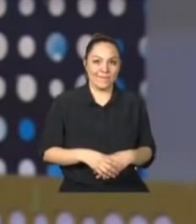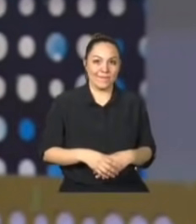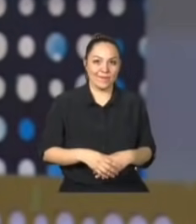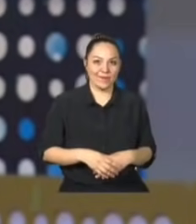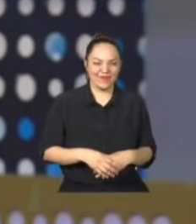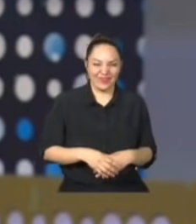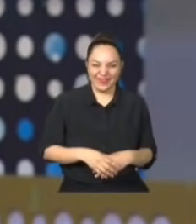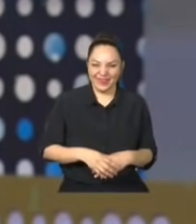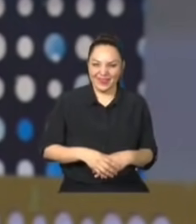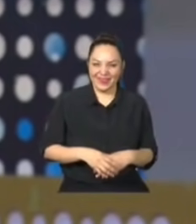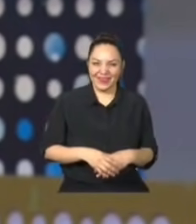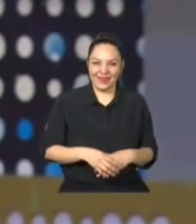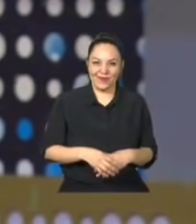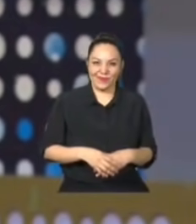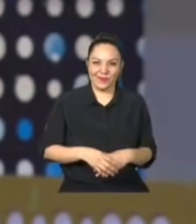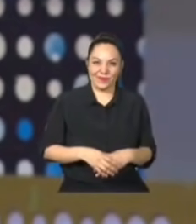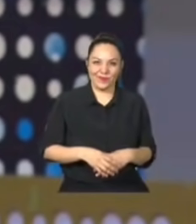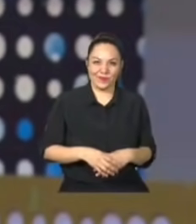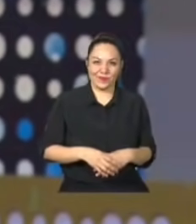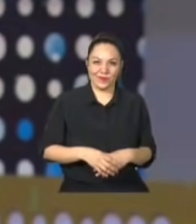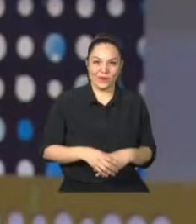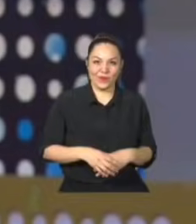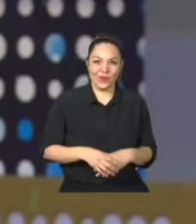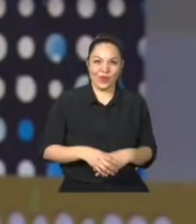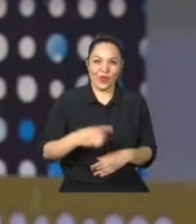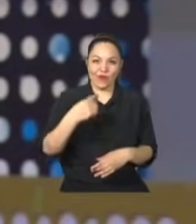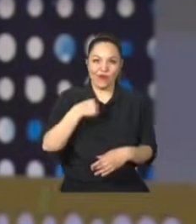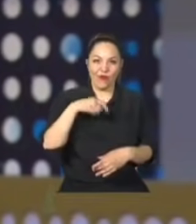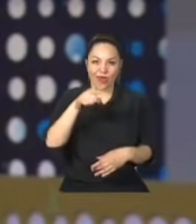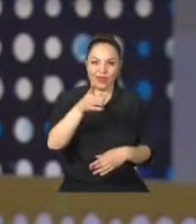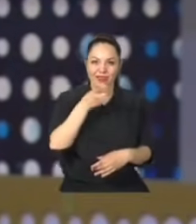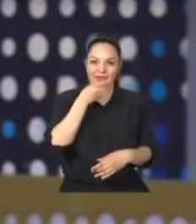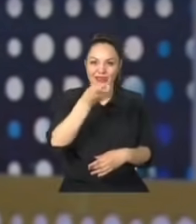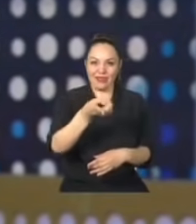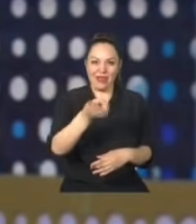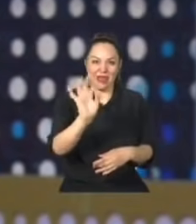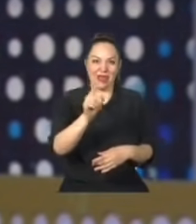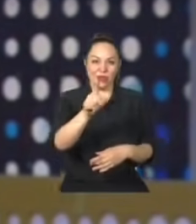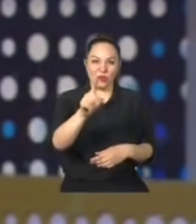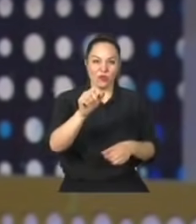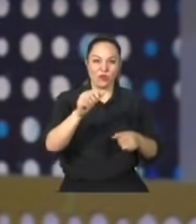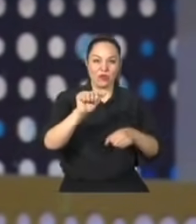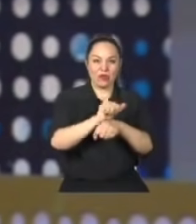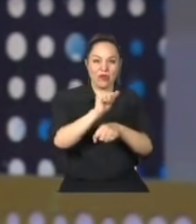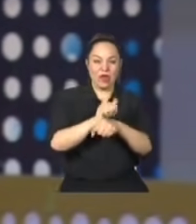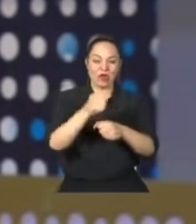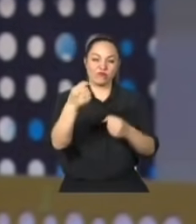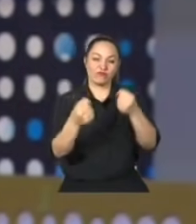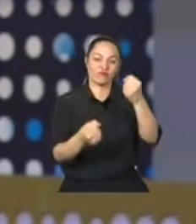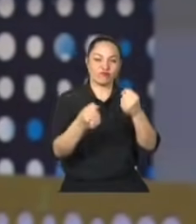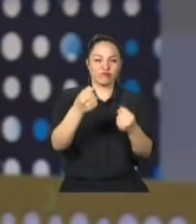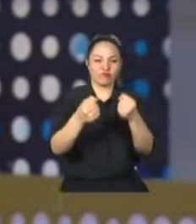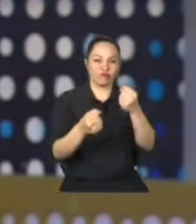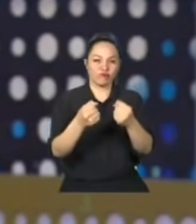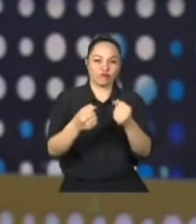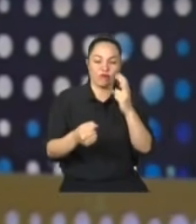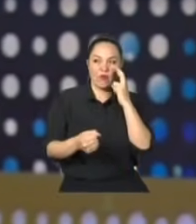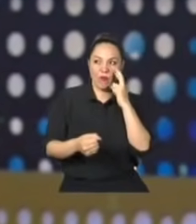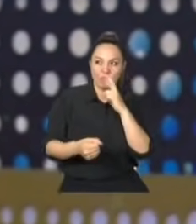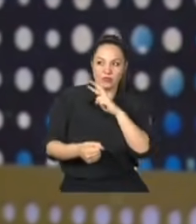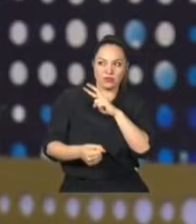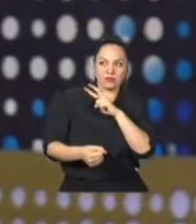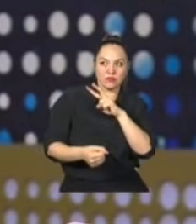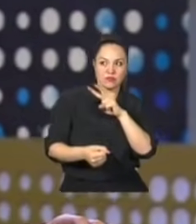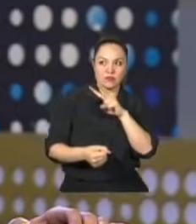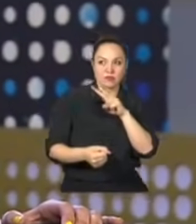¿Cómo dijo? ¿Cómo usted pensaría cuando va manejando por la calle y ve este tremendo monumento?